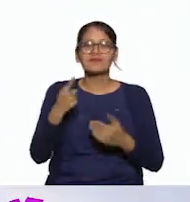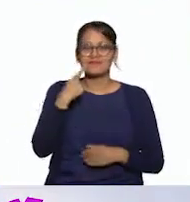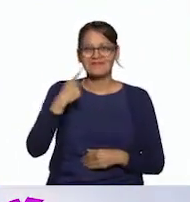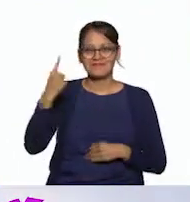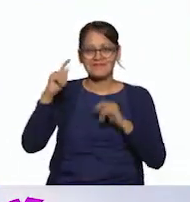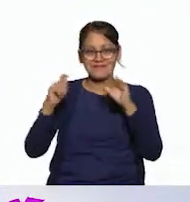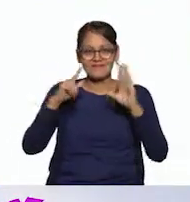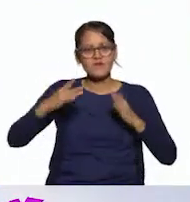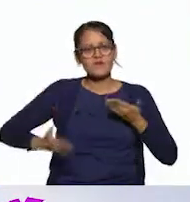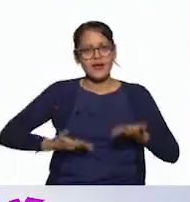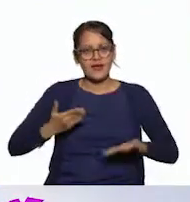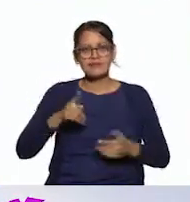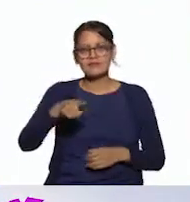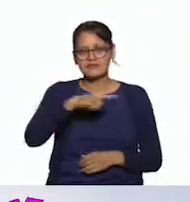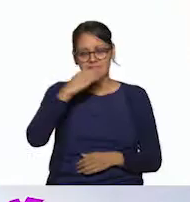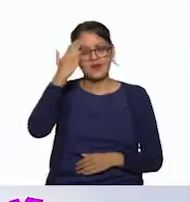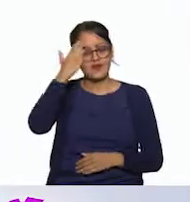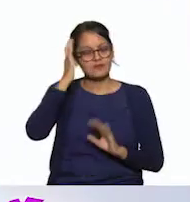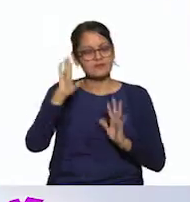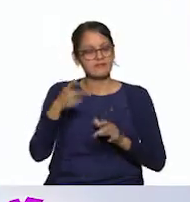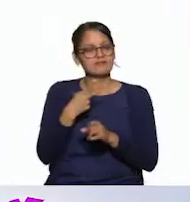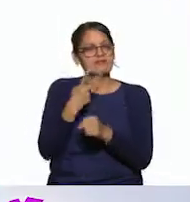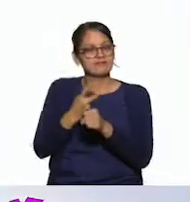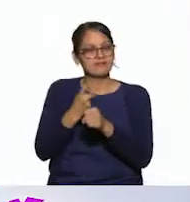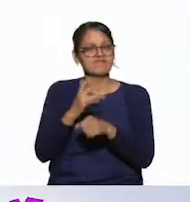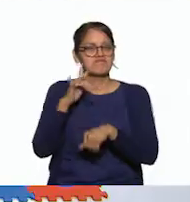ustedes ya conocieron en el segundo grado.